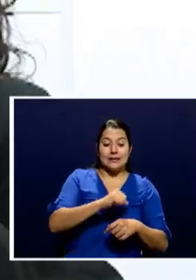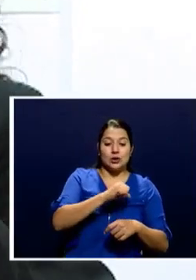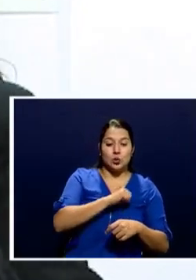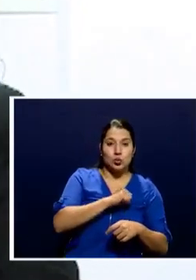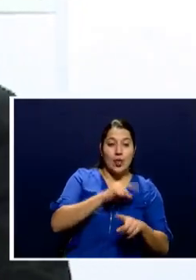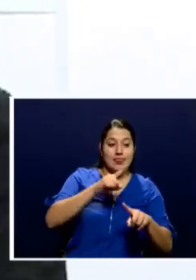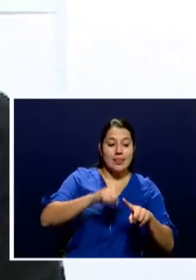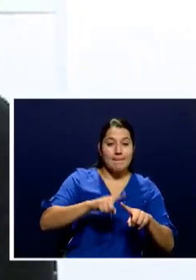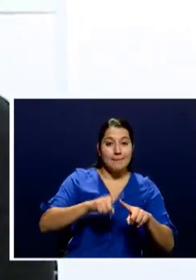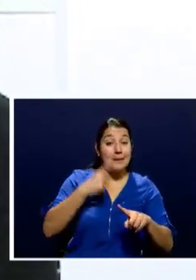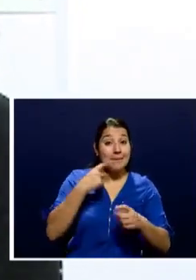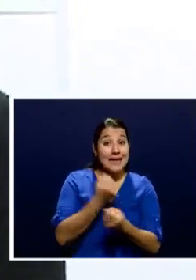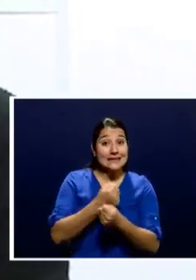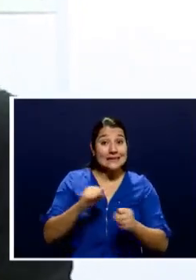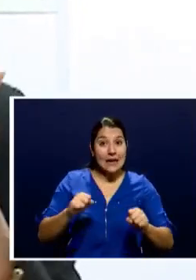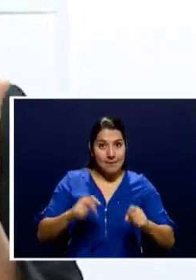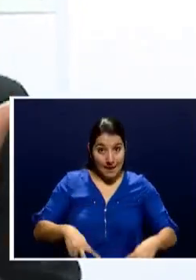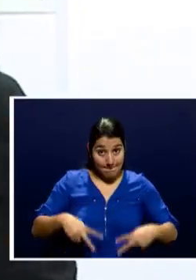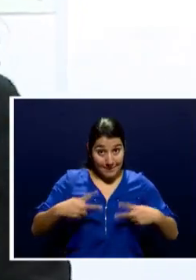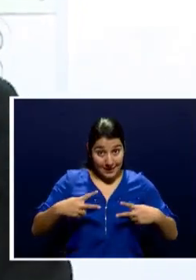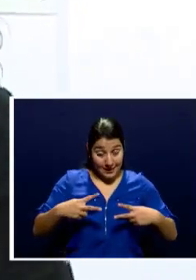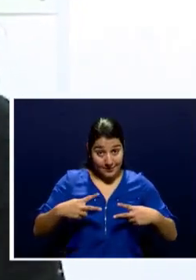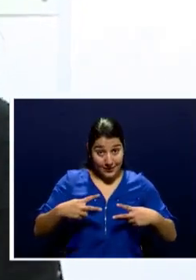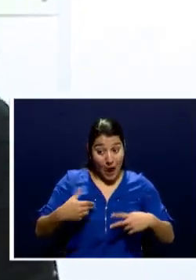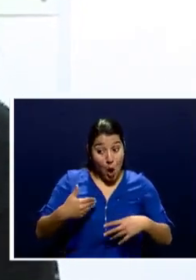ayudar a bajar el estrés. Cuando